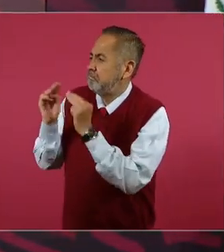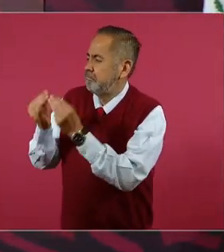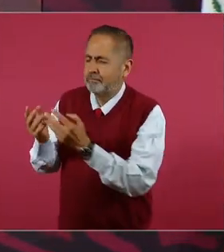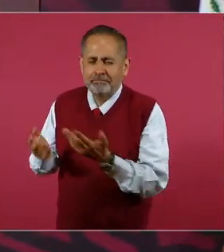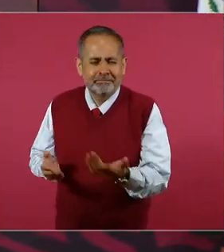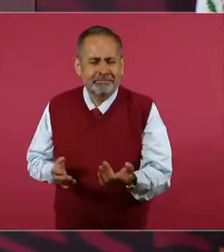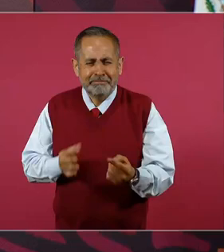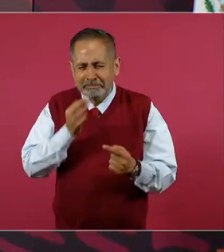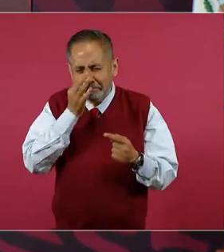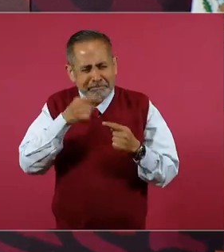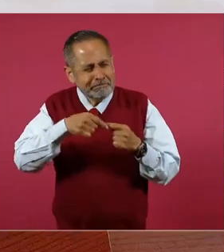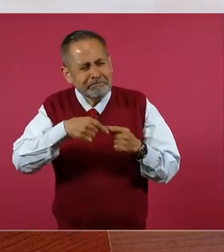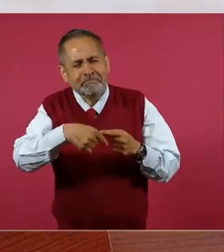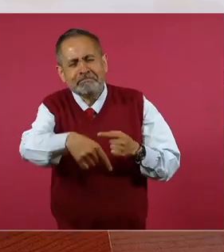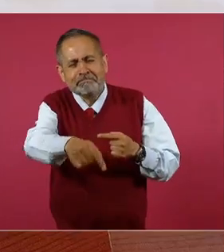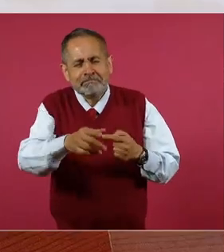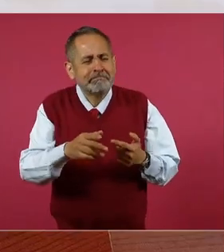más